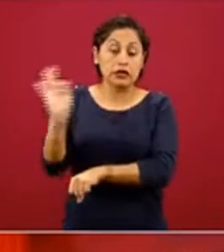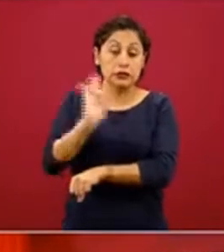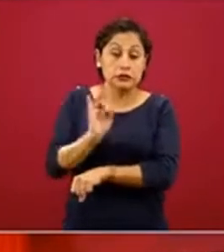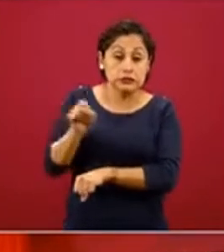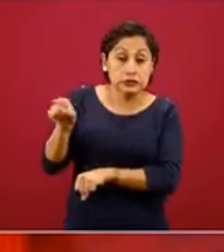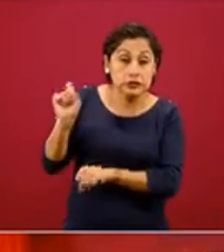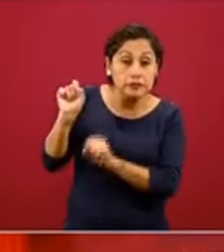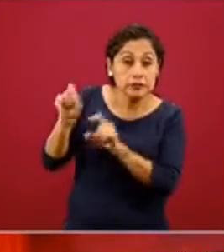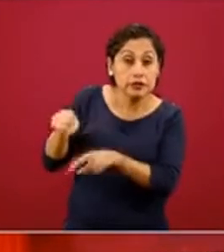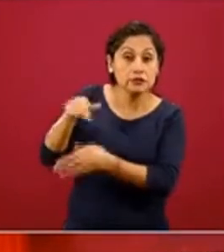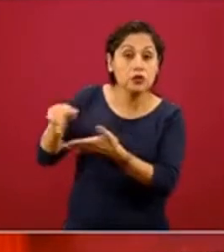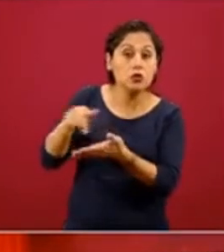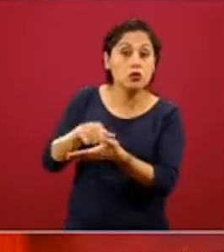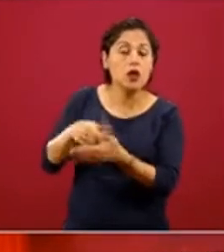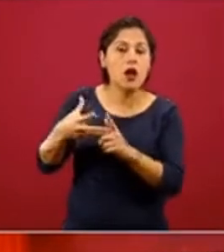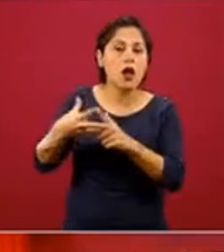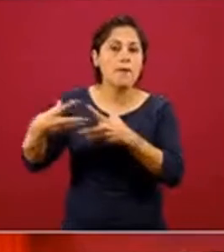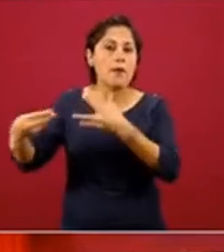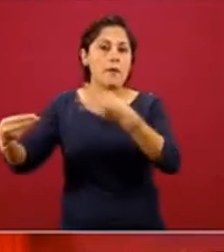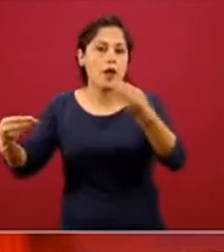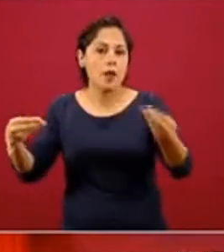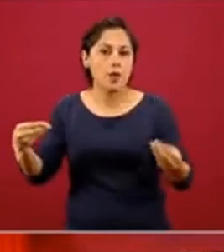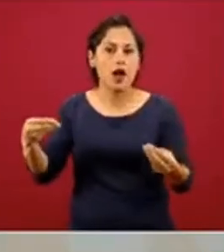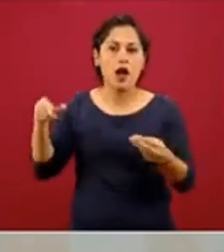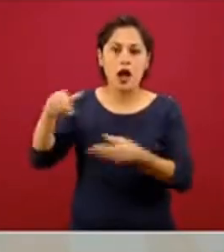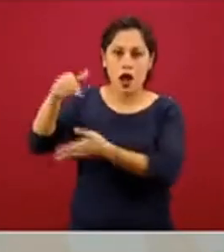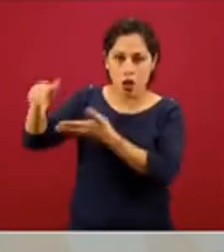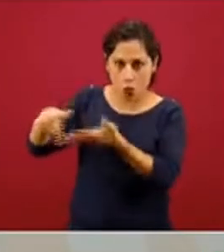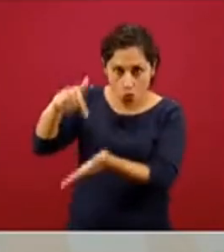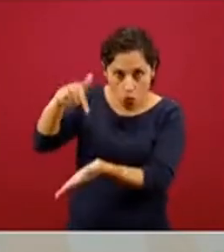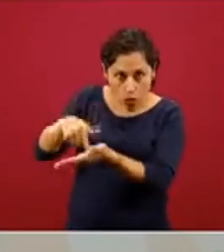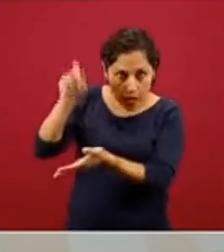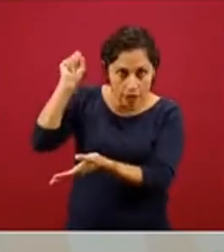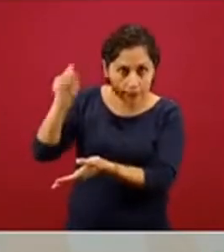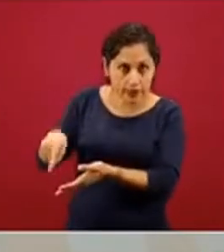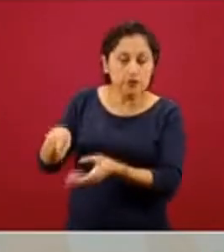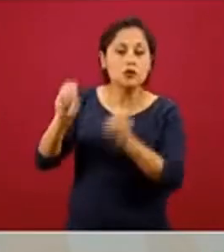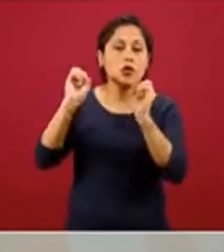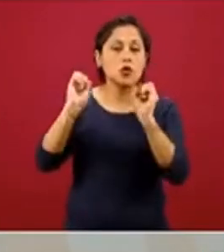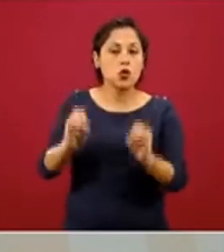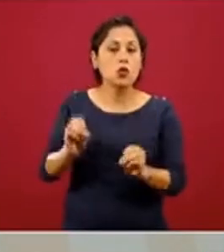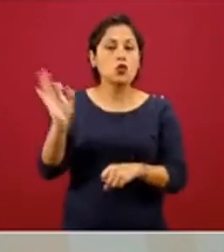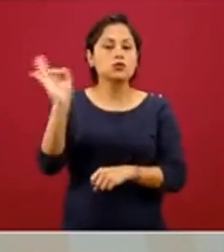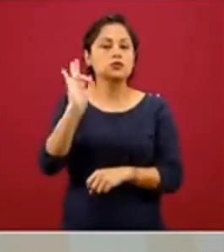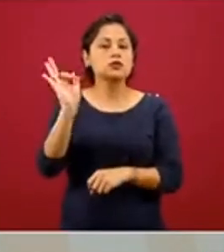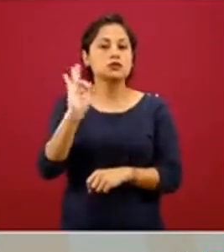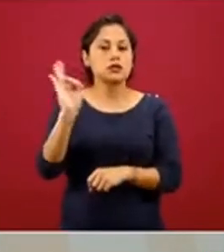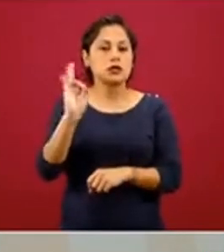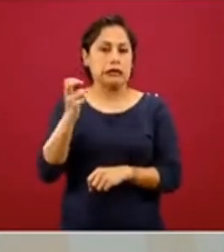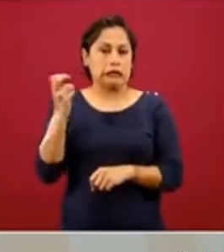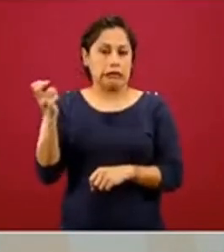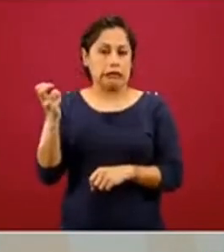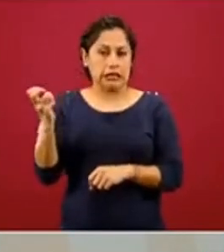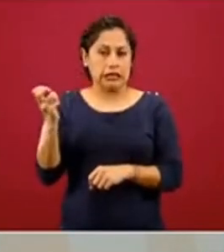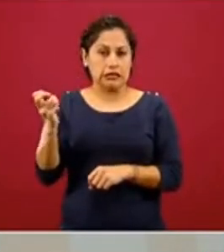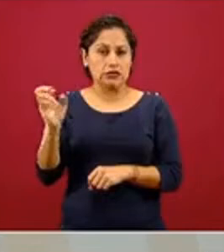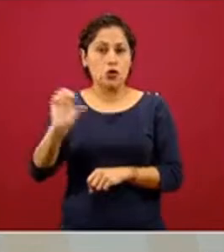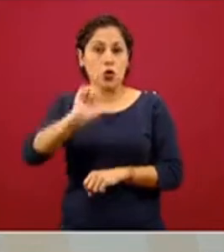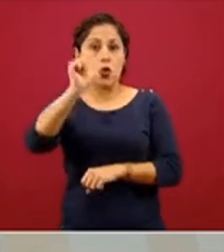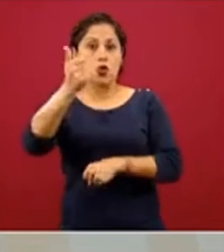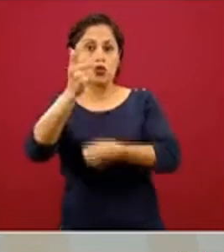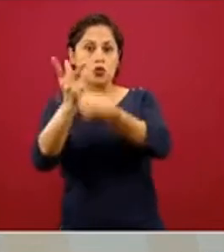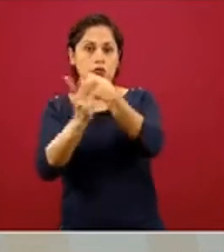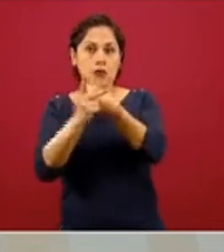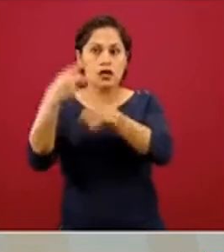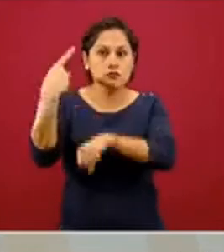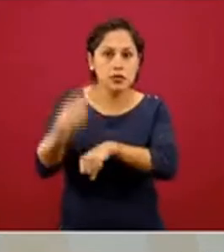de dispersión en un momento determinado en la zona, y si esto puede poner en riesgo, digamos, a otros países. Entonces, esto es